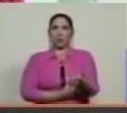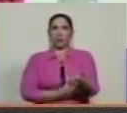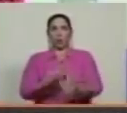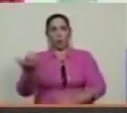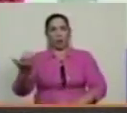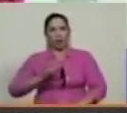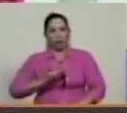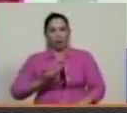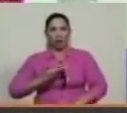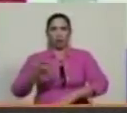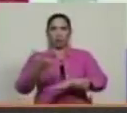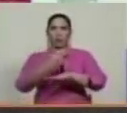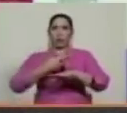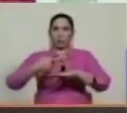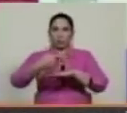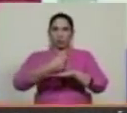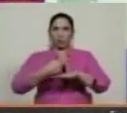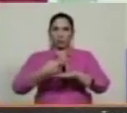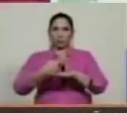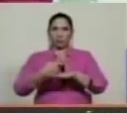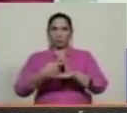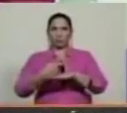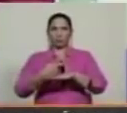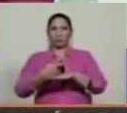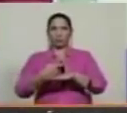alcaldes, gobernadores.